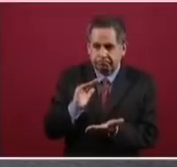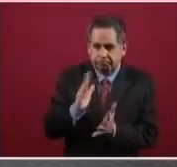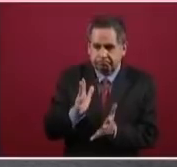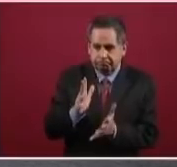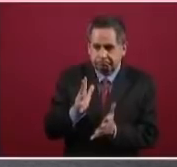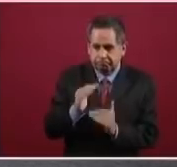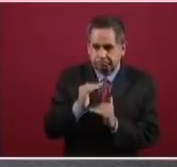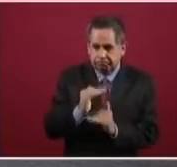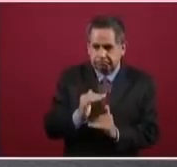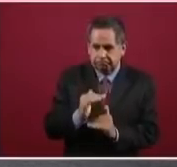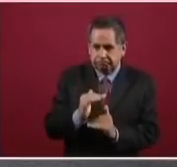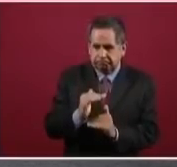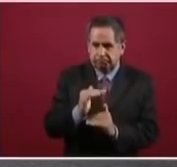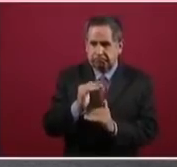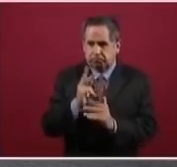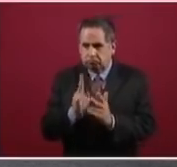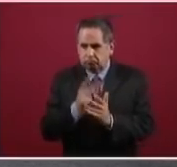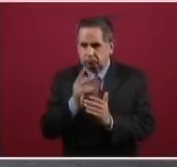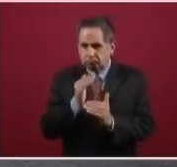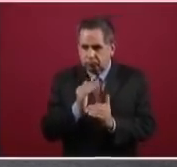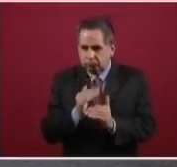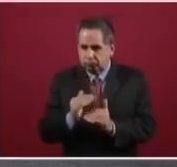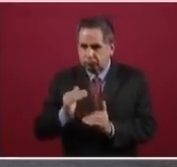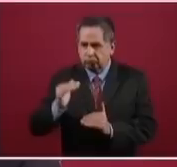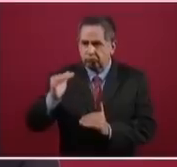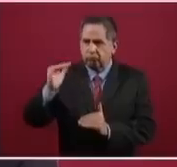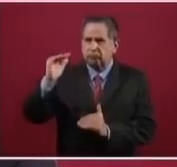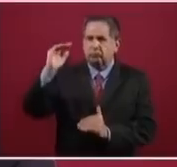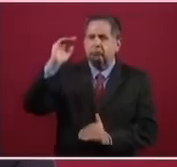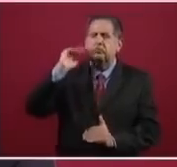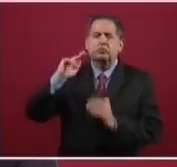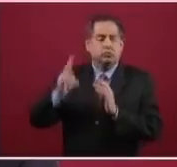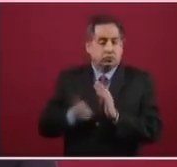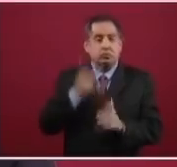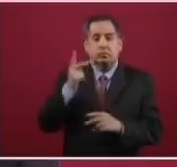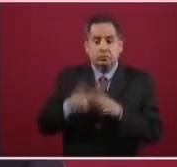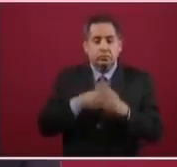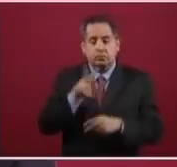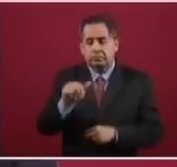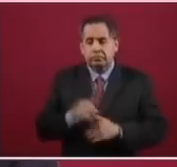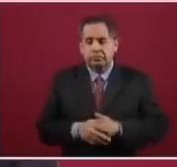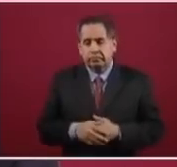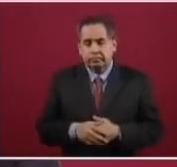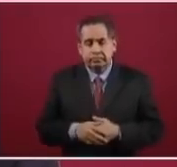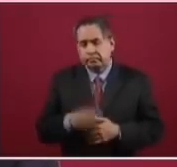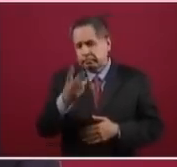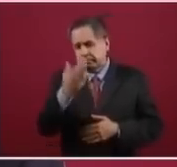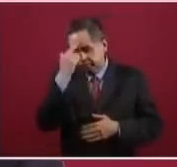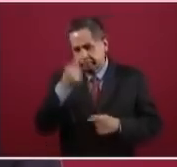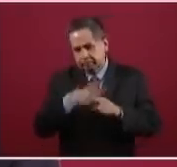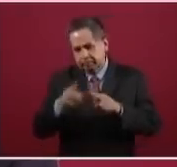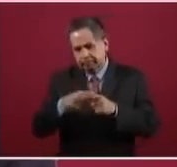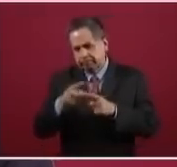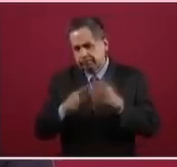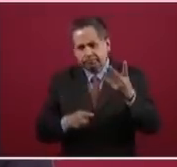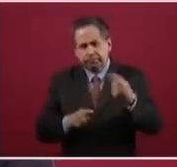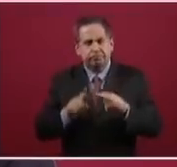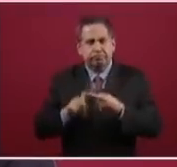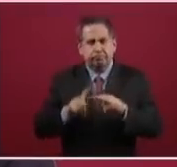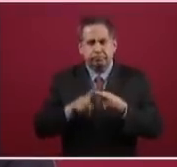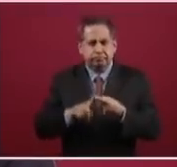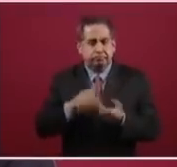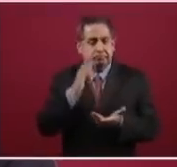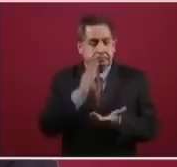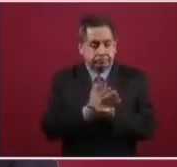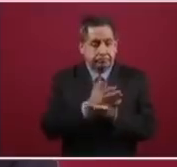y empezó a haber un aumento de la producción ahora por qué podemos esperar cosas distintas son por tres razones primero ya se paró